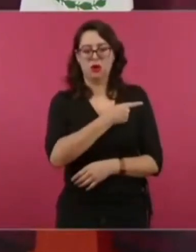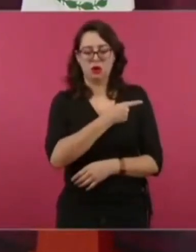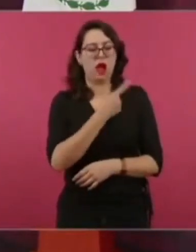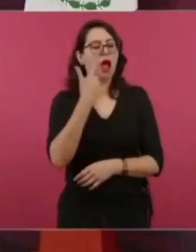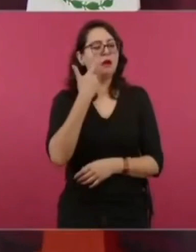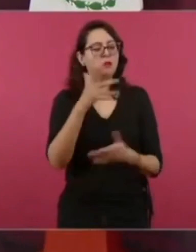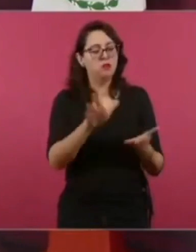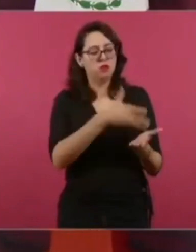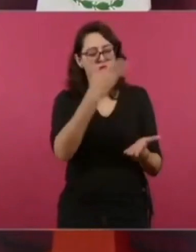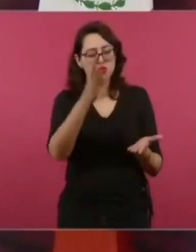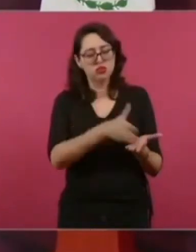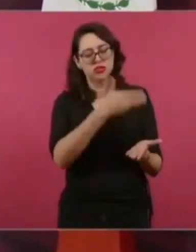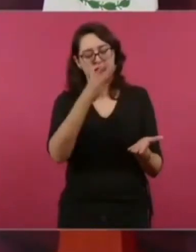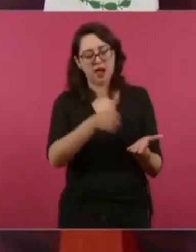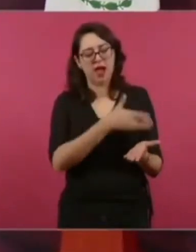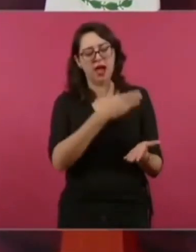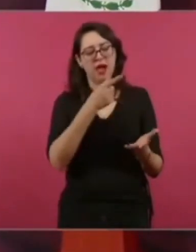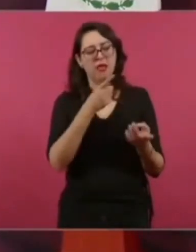es como